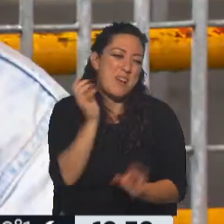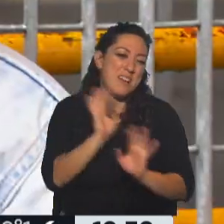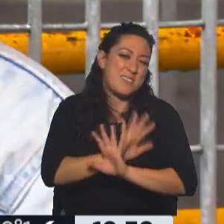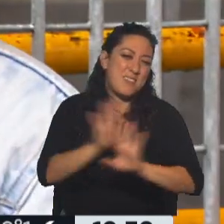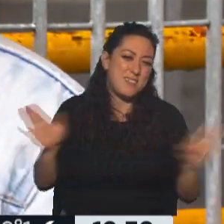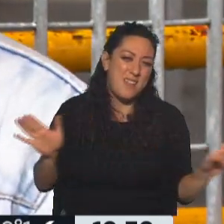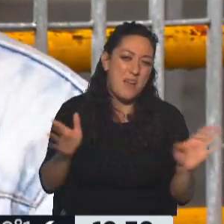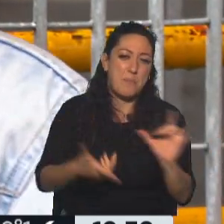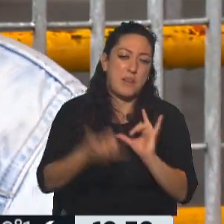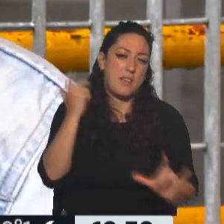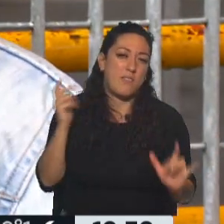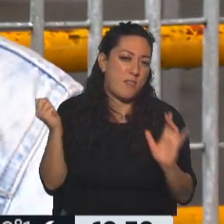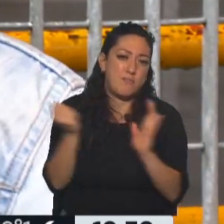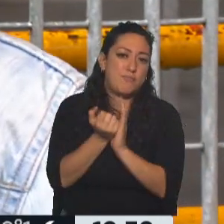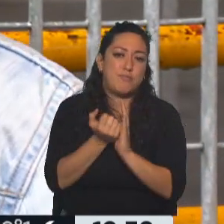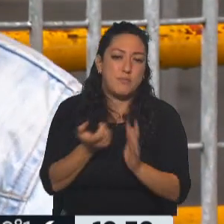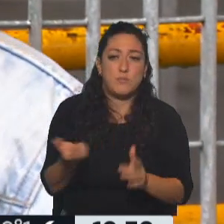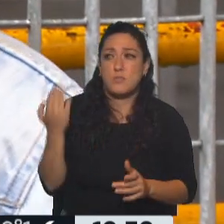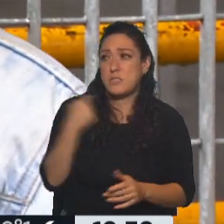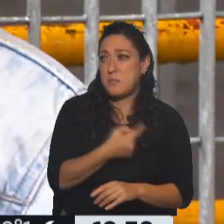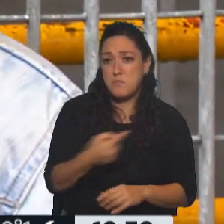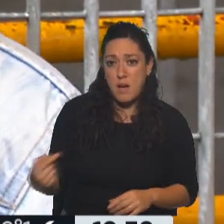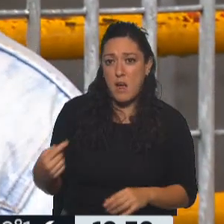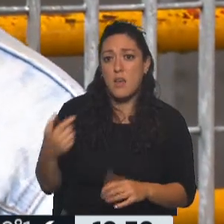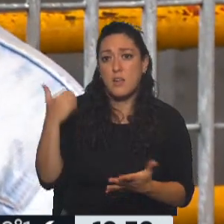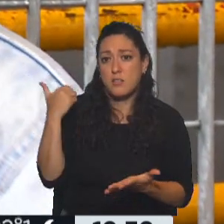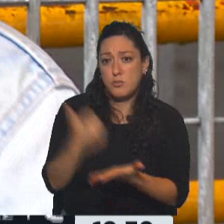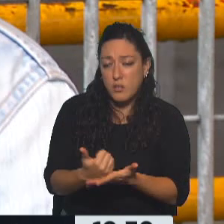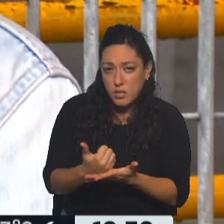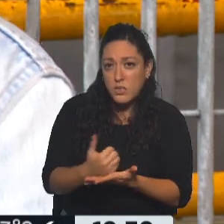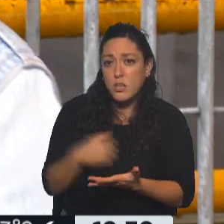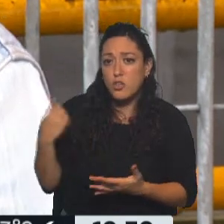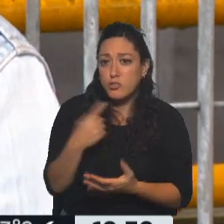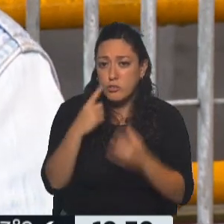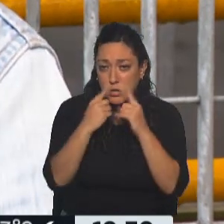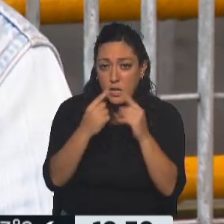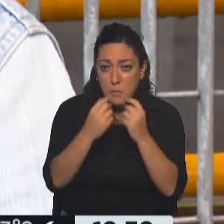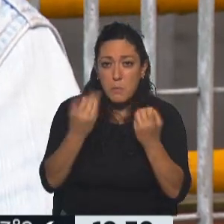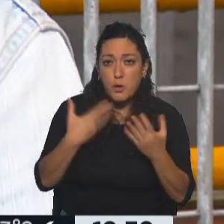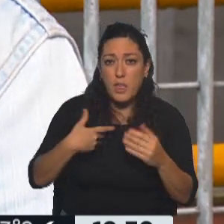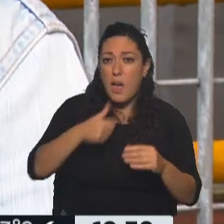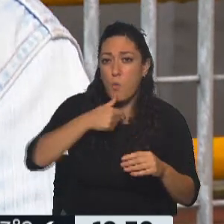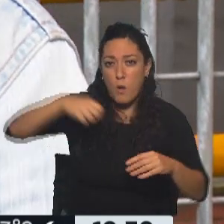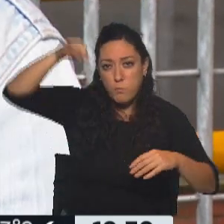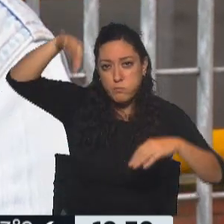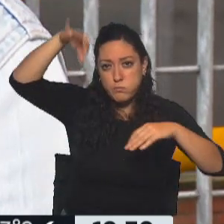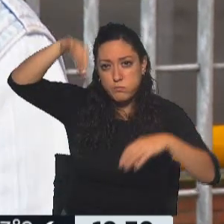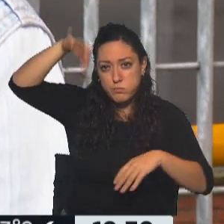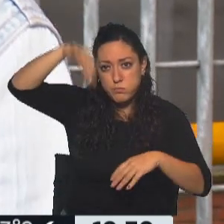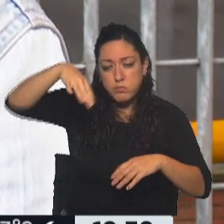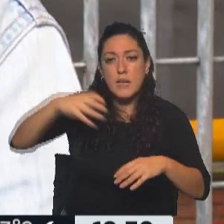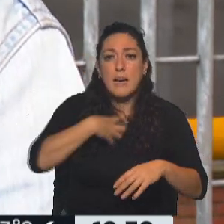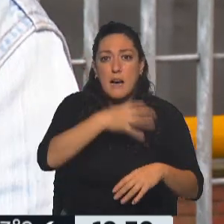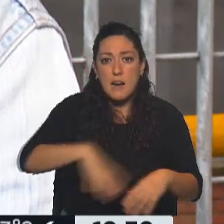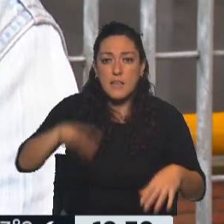habíamos vivido, porque la semana pasada estuvimos acá reclamando por las filtraciones que sufrieron tanto el jardín Pablo Picasso